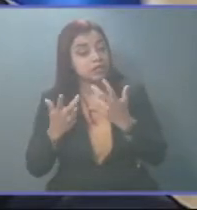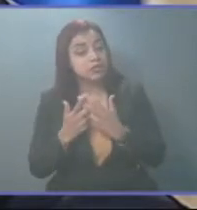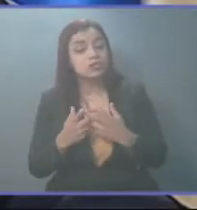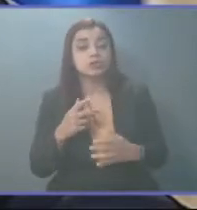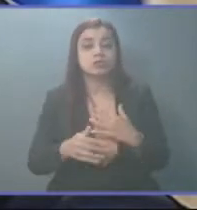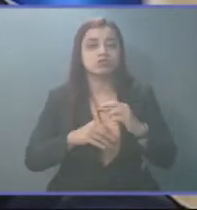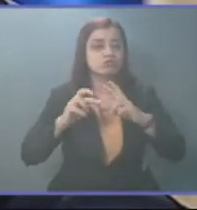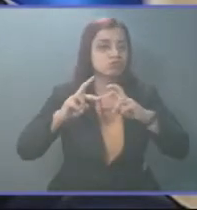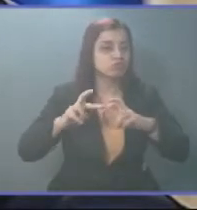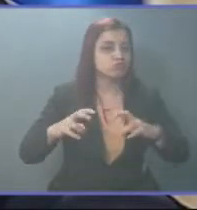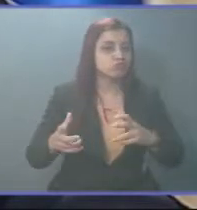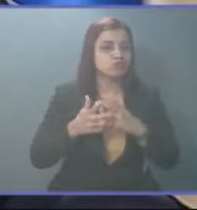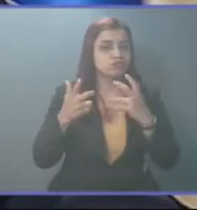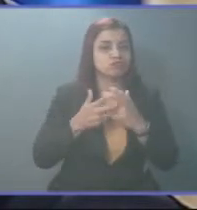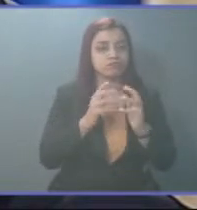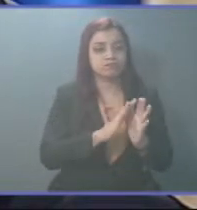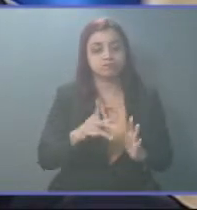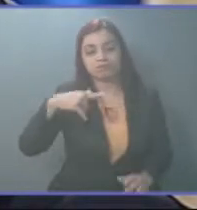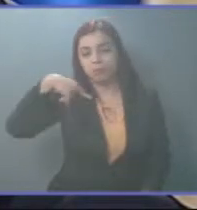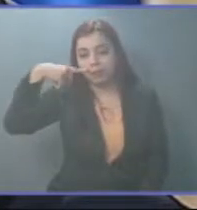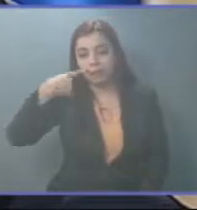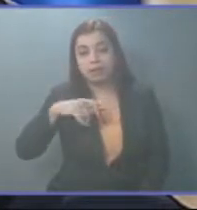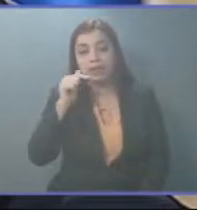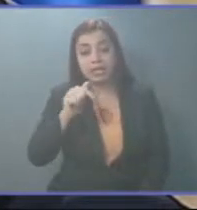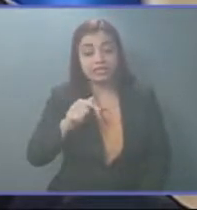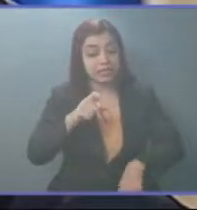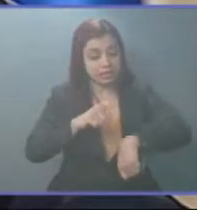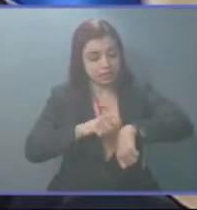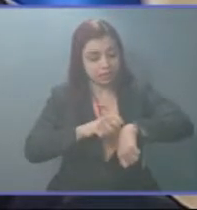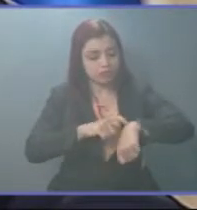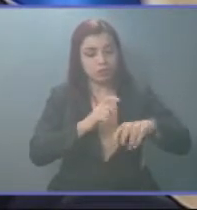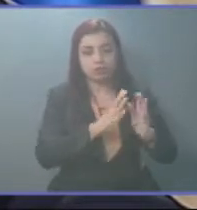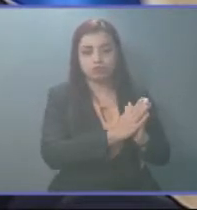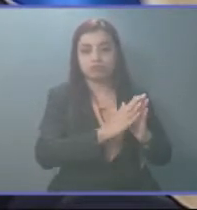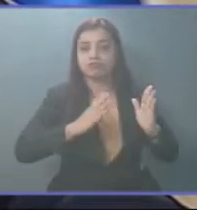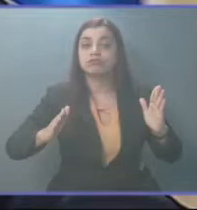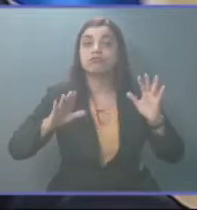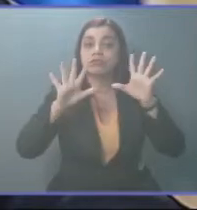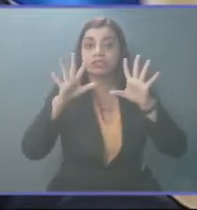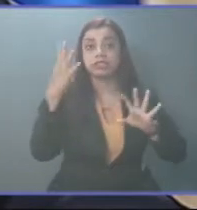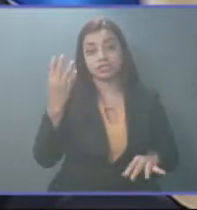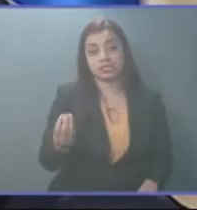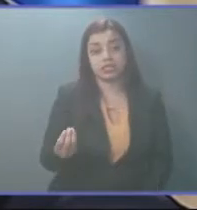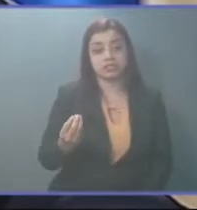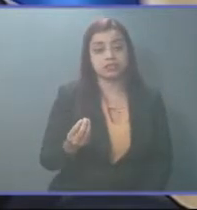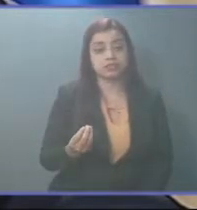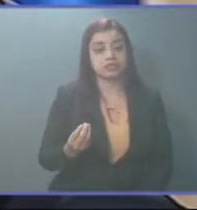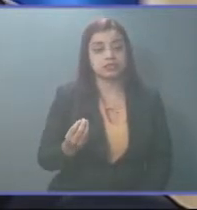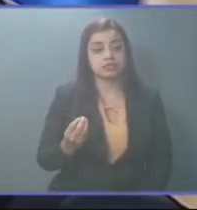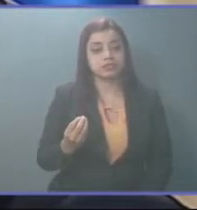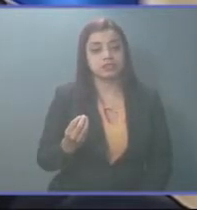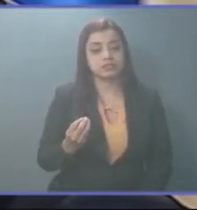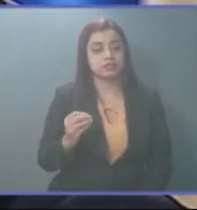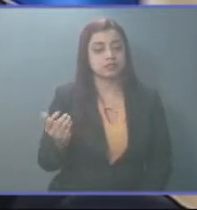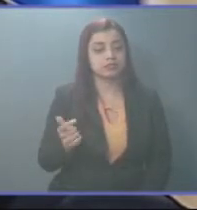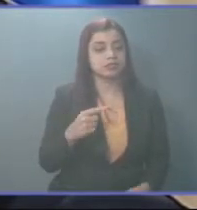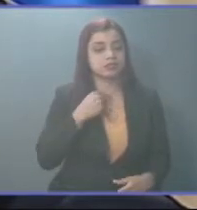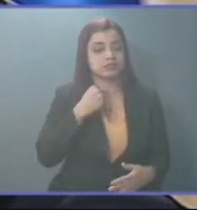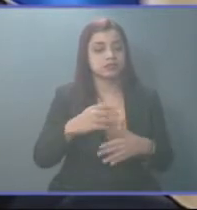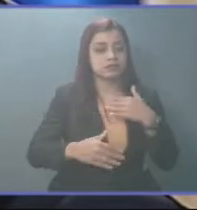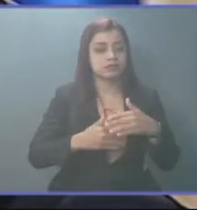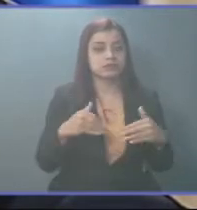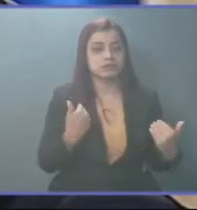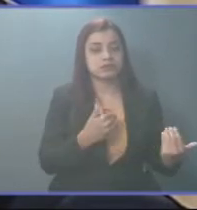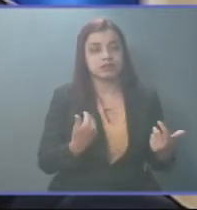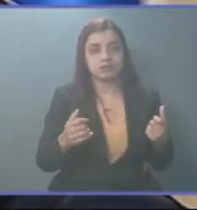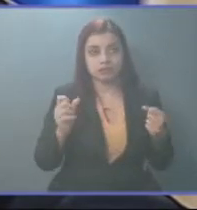prueba pertinentes. Este plazo podrá ampliarse hasta un máximo de 10 días hábiles, si la complejidad de la investigación